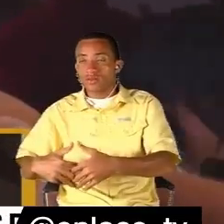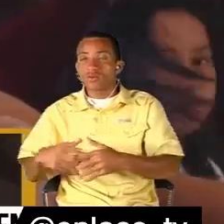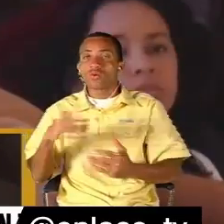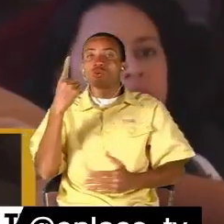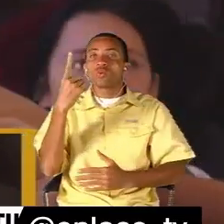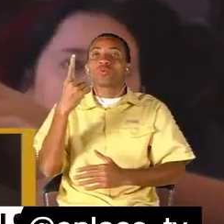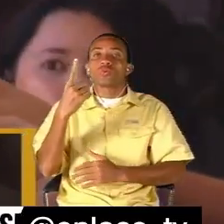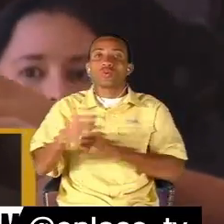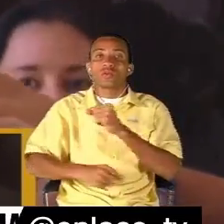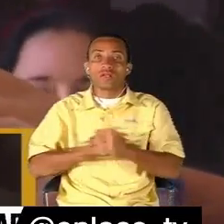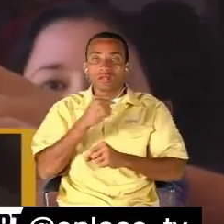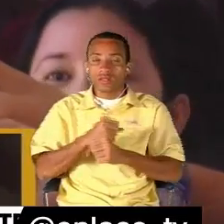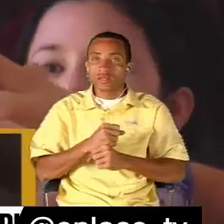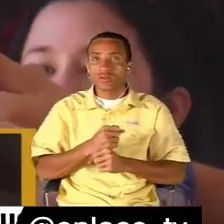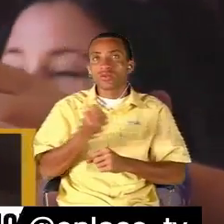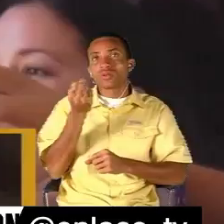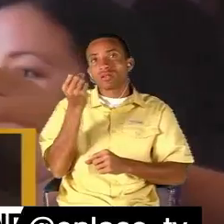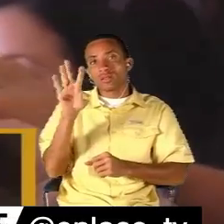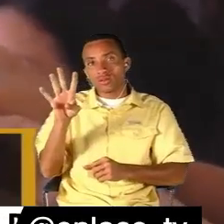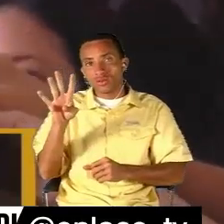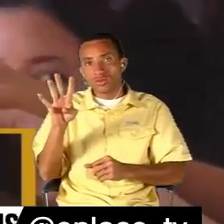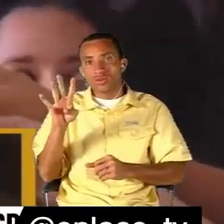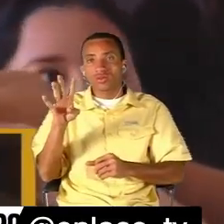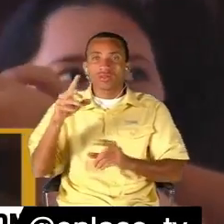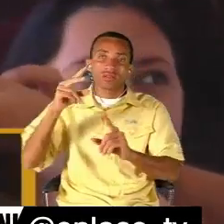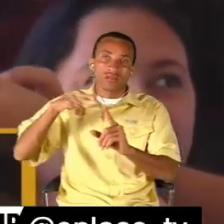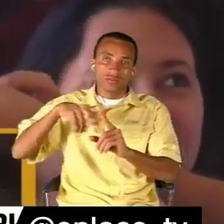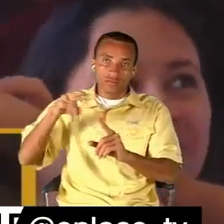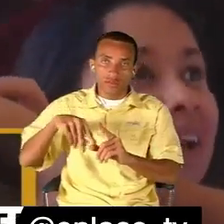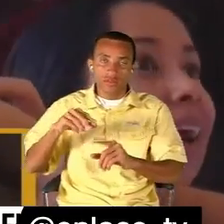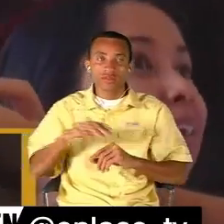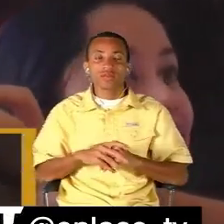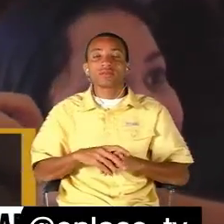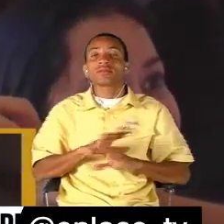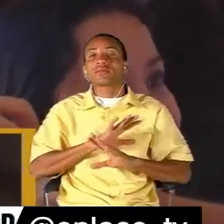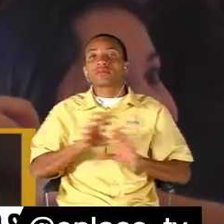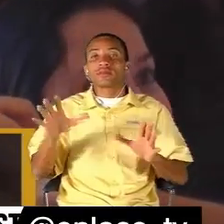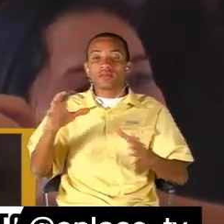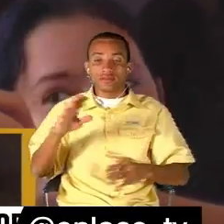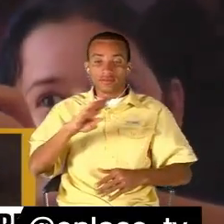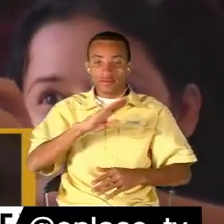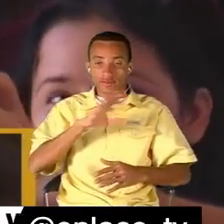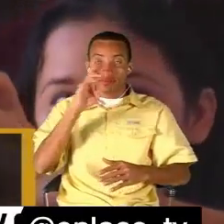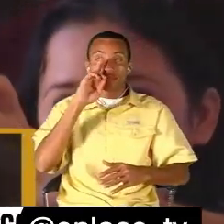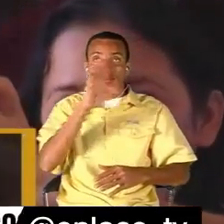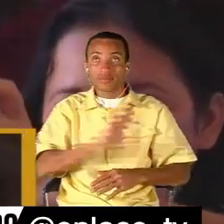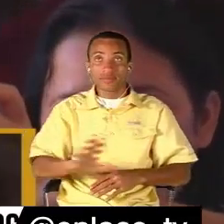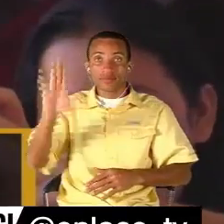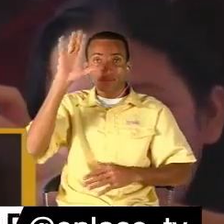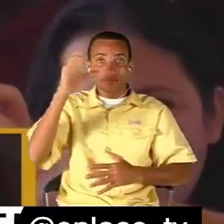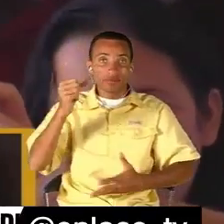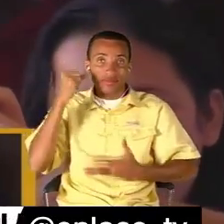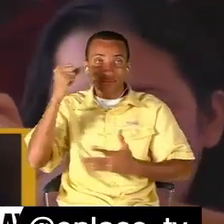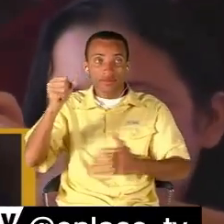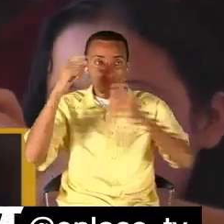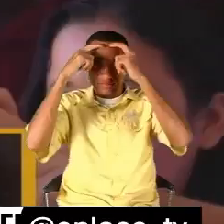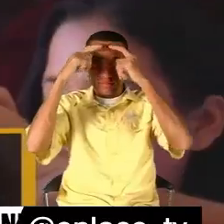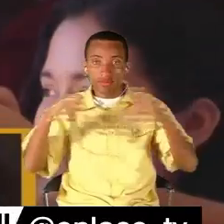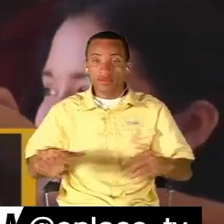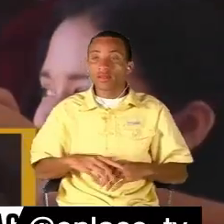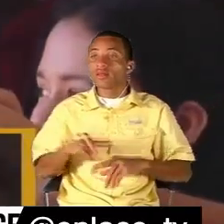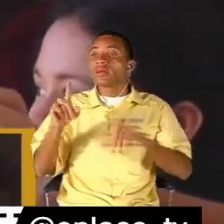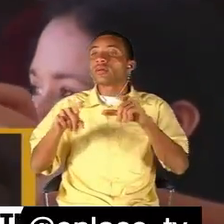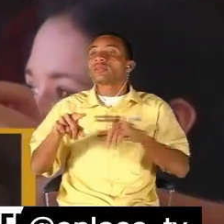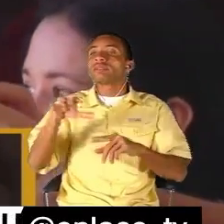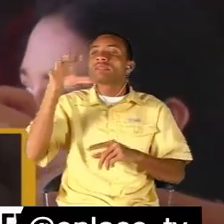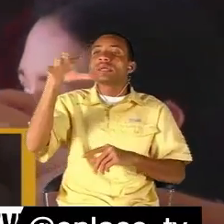1 año, 14 meses para entregar, pero esperamos, son recursos de la nación. Y acuerde que eso venían diciendo, el lote se perdió, abrimos